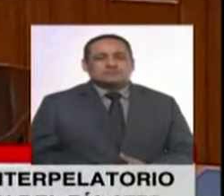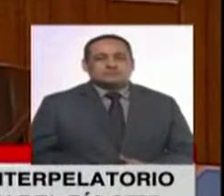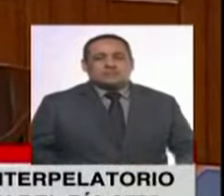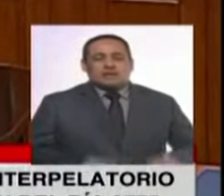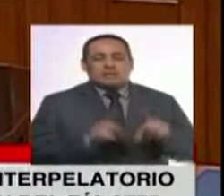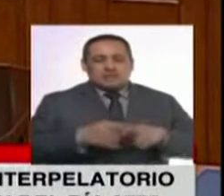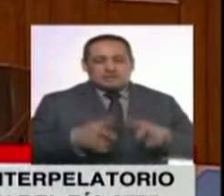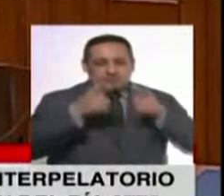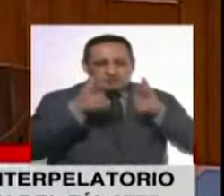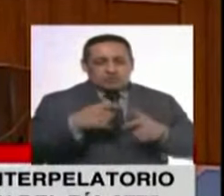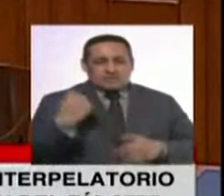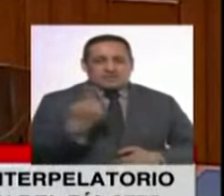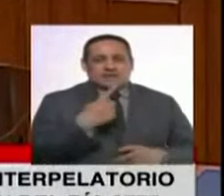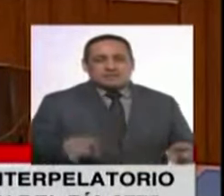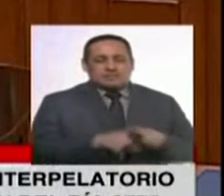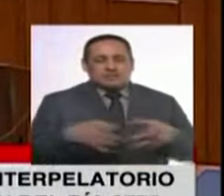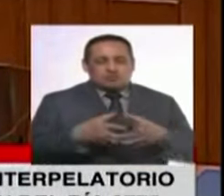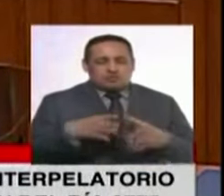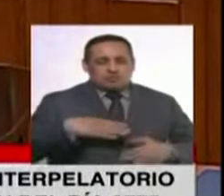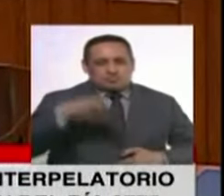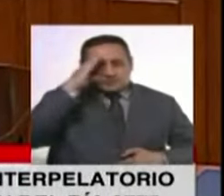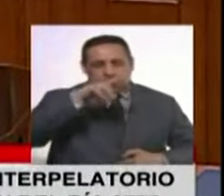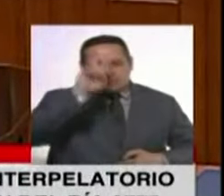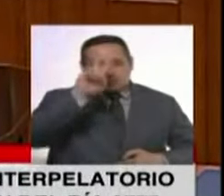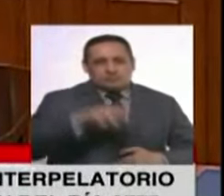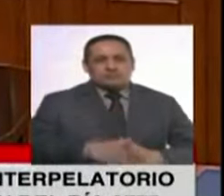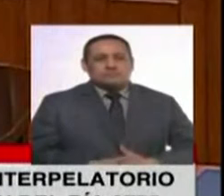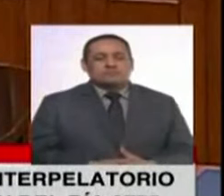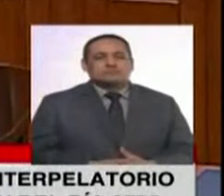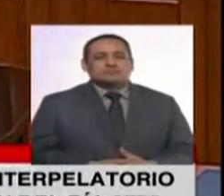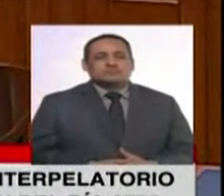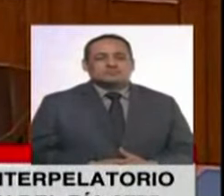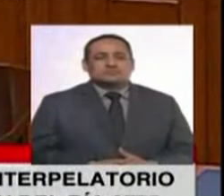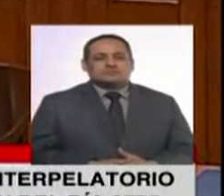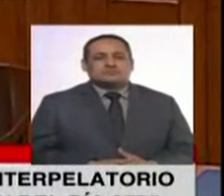fue Inspector general de la Policía Nacional de Perú